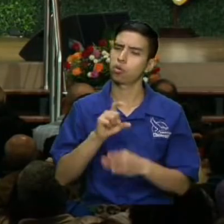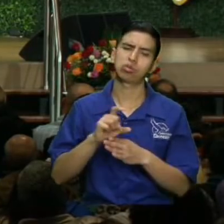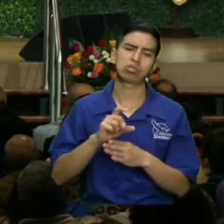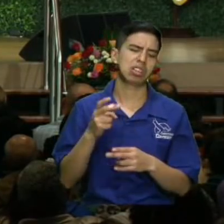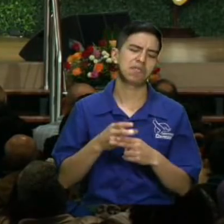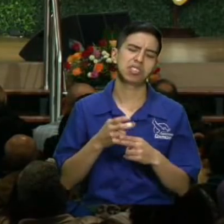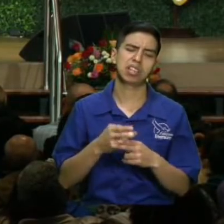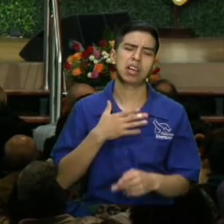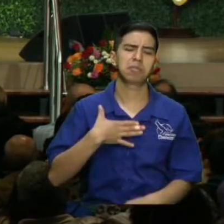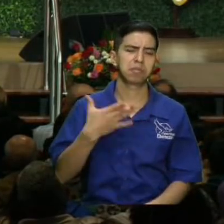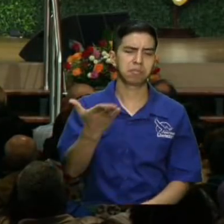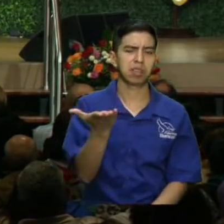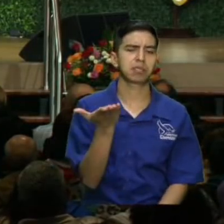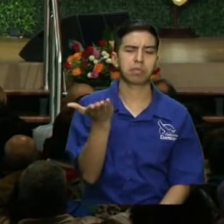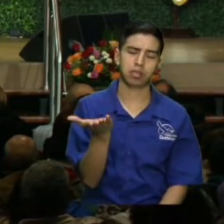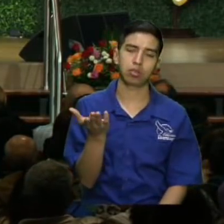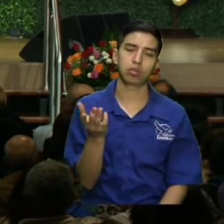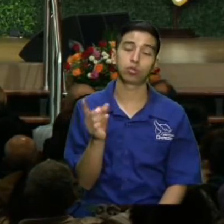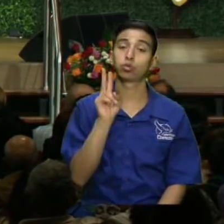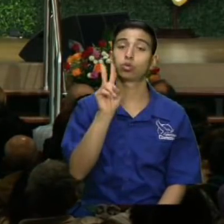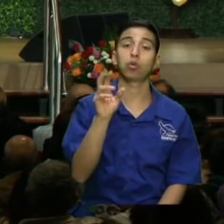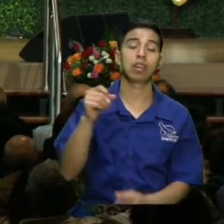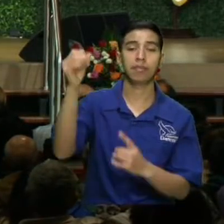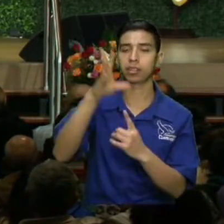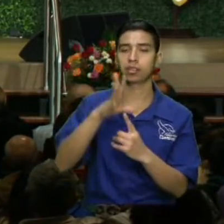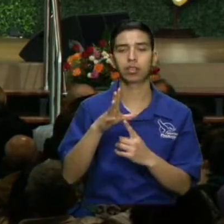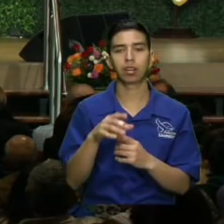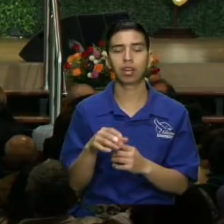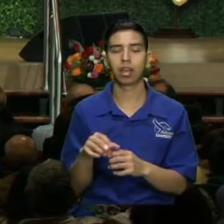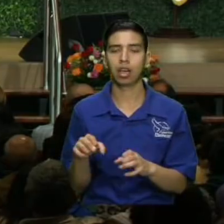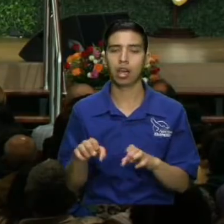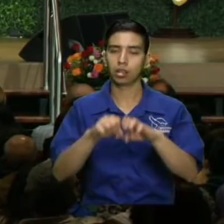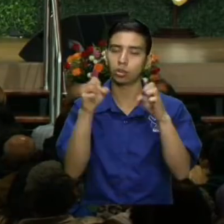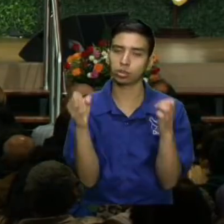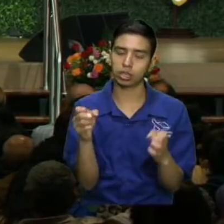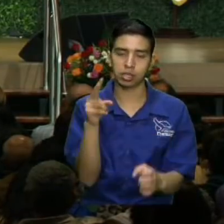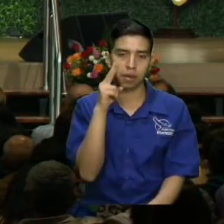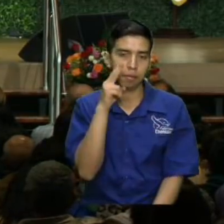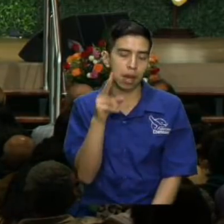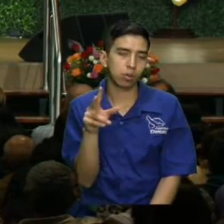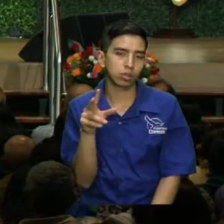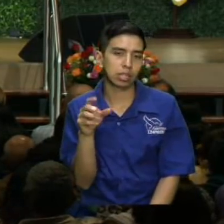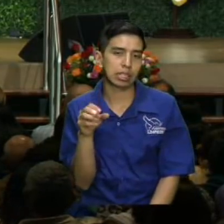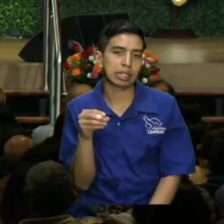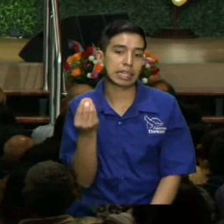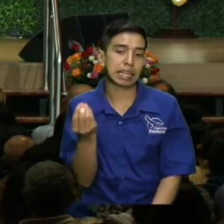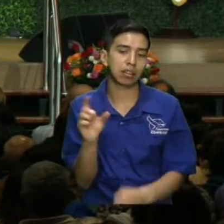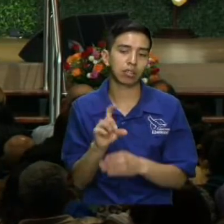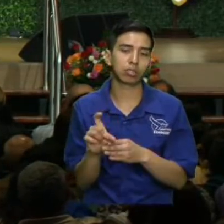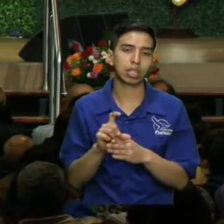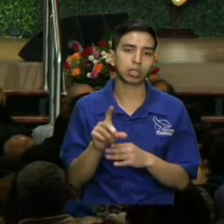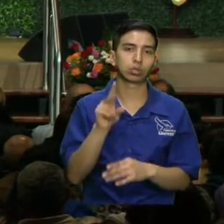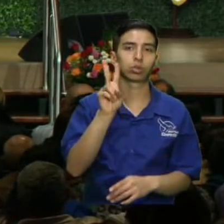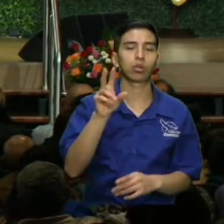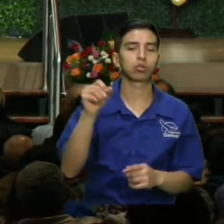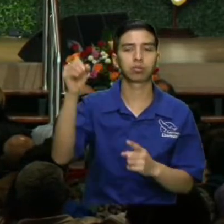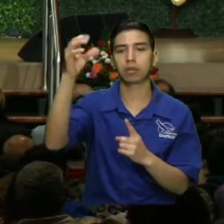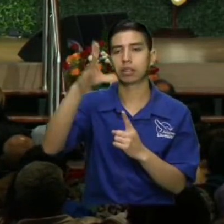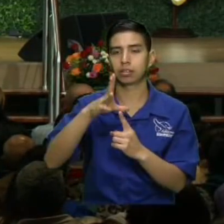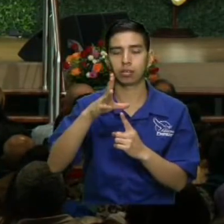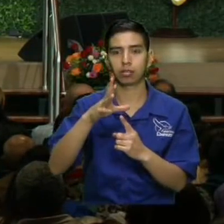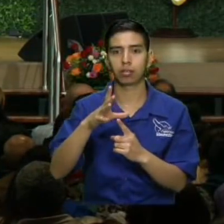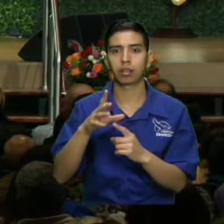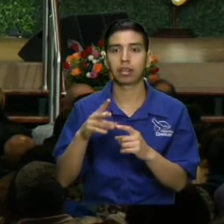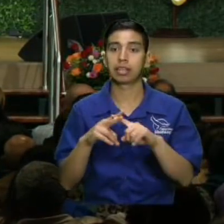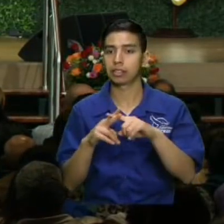bueno, doble porción. Ahora miremos qué cosas son doble porción. Bueno, para empezar, en el caso que